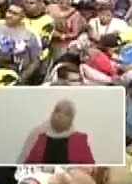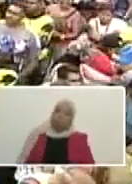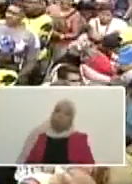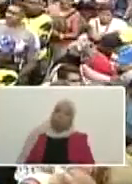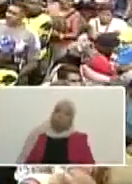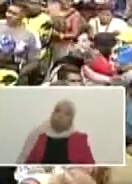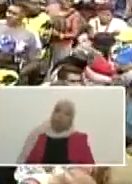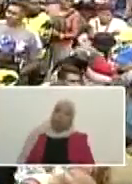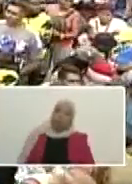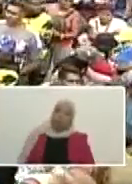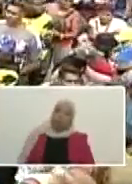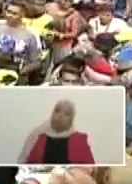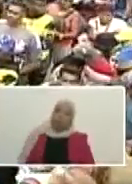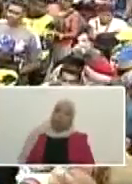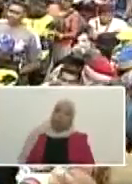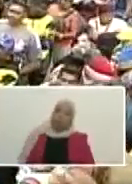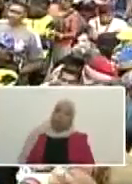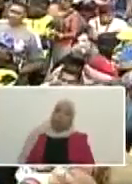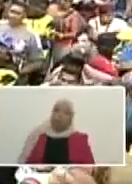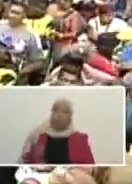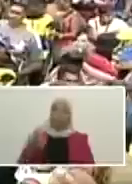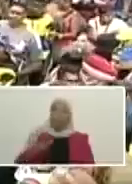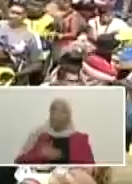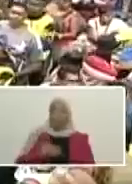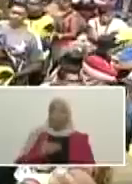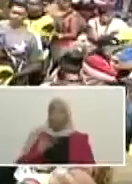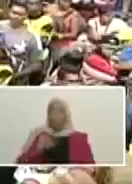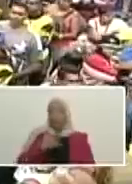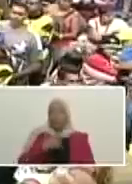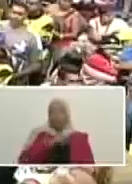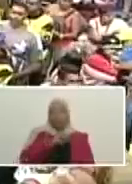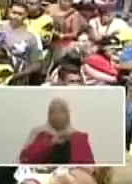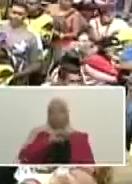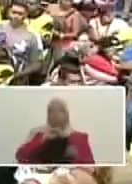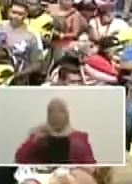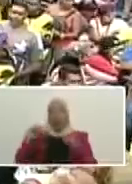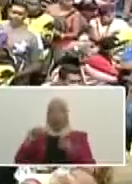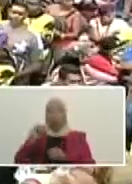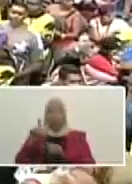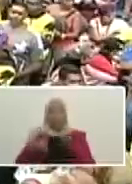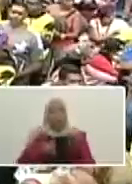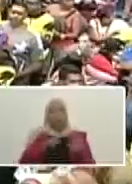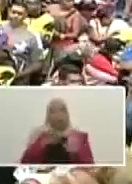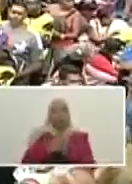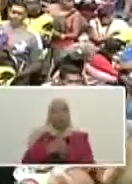¿Ustedes saben por qué, compatriotas? Esta vez sí se ha podido. Esta vez sí se pudo.